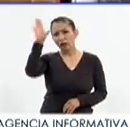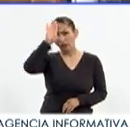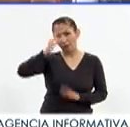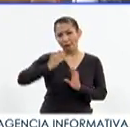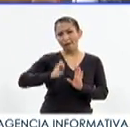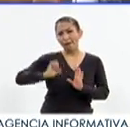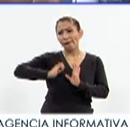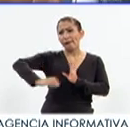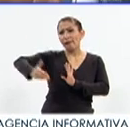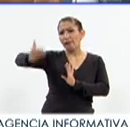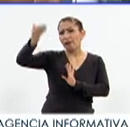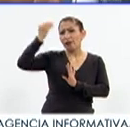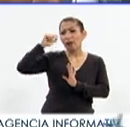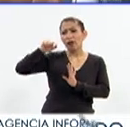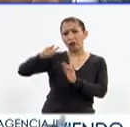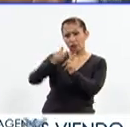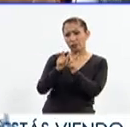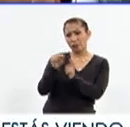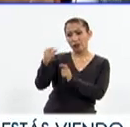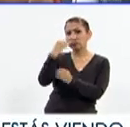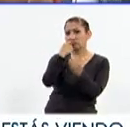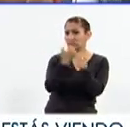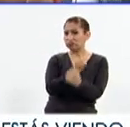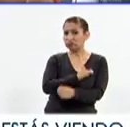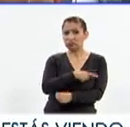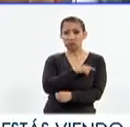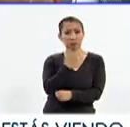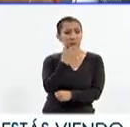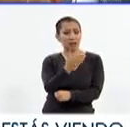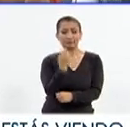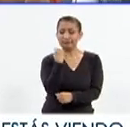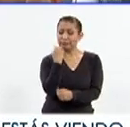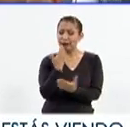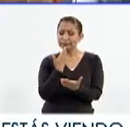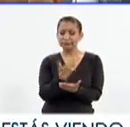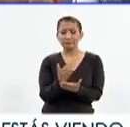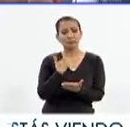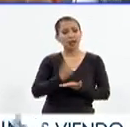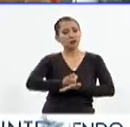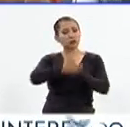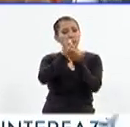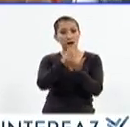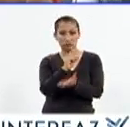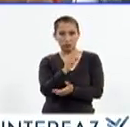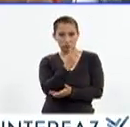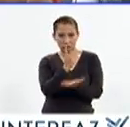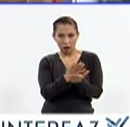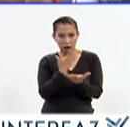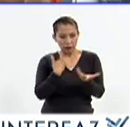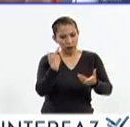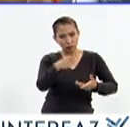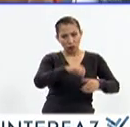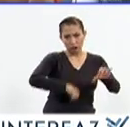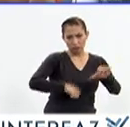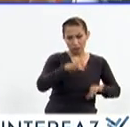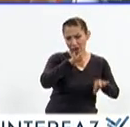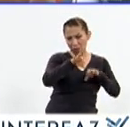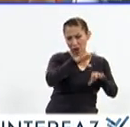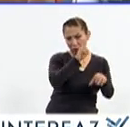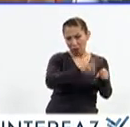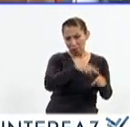culturas prehispánicas tenían una alimentación muy sana, nutritiva y que les permitía no solamente realizar